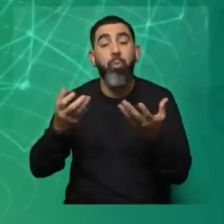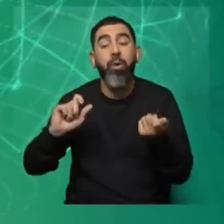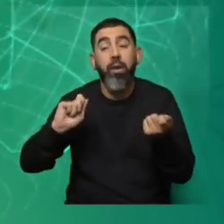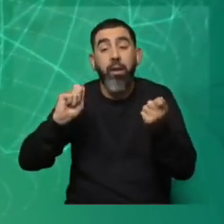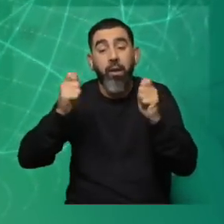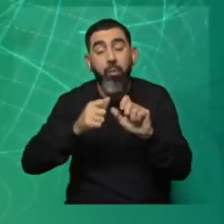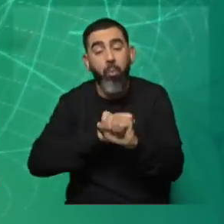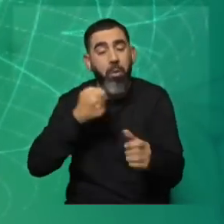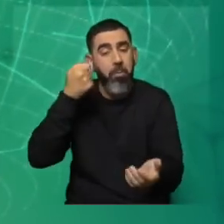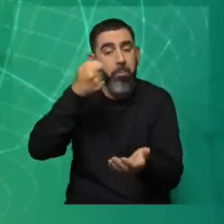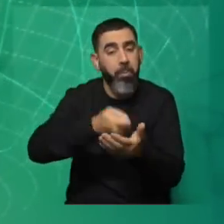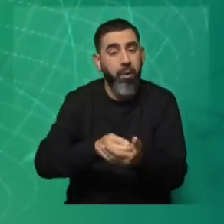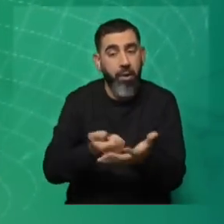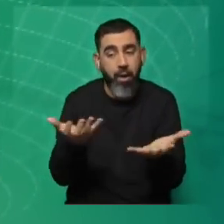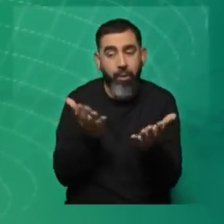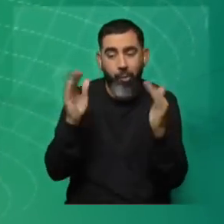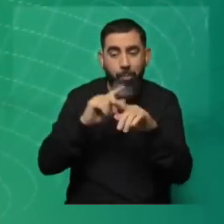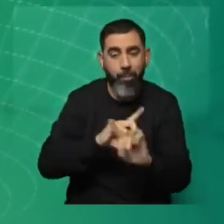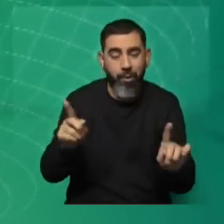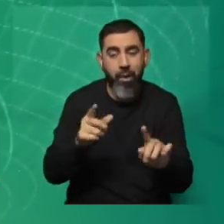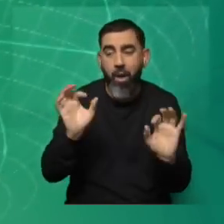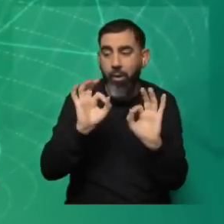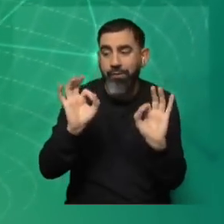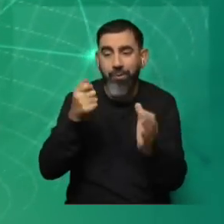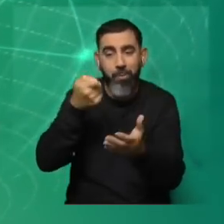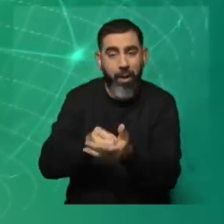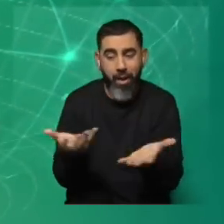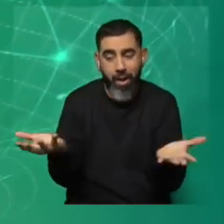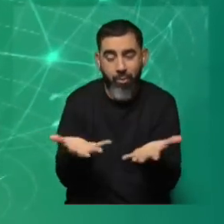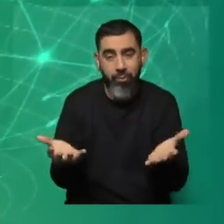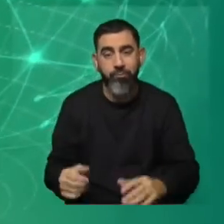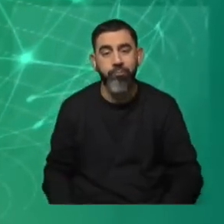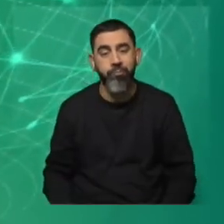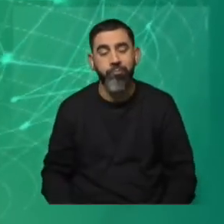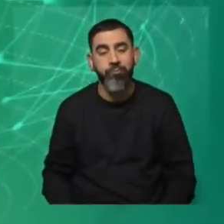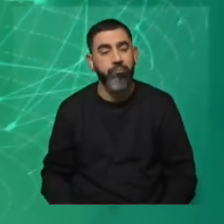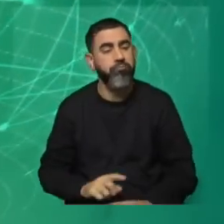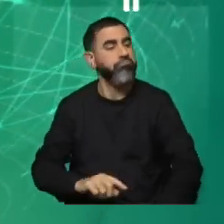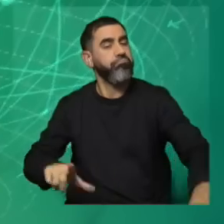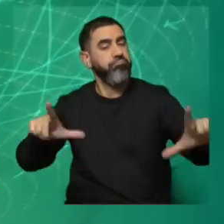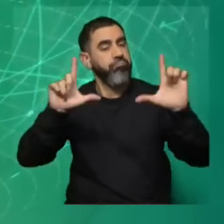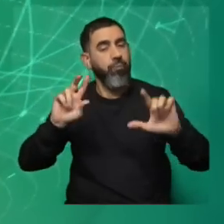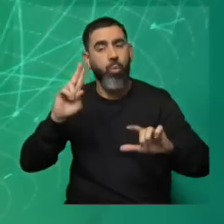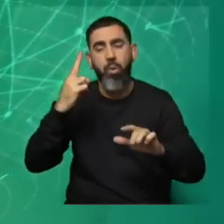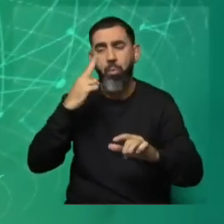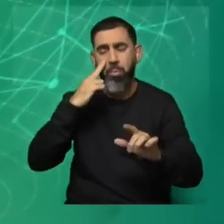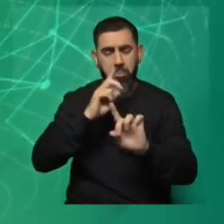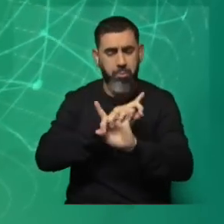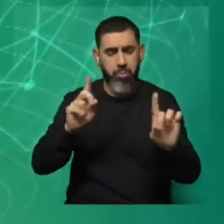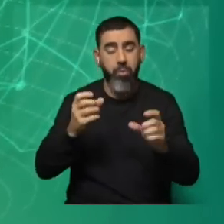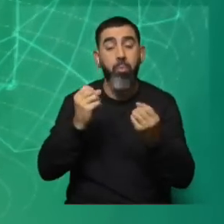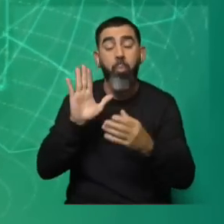pueden pagar lo que hoy no pagan hoy pagan cero yo no creo que la imagen del Uruguay se afecte cuando